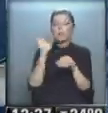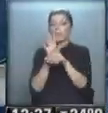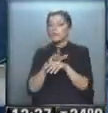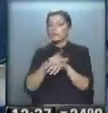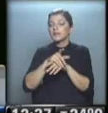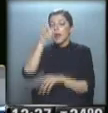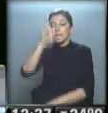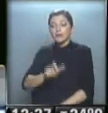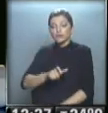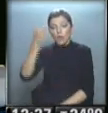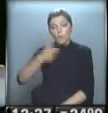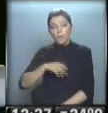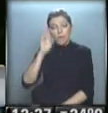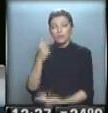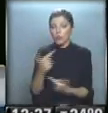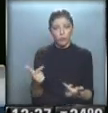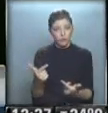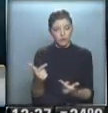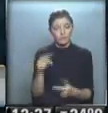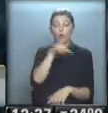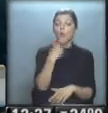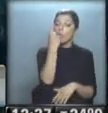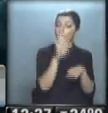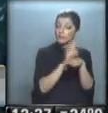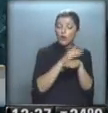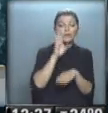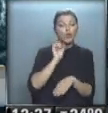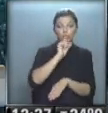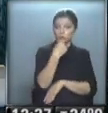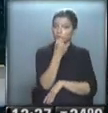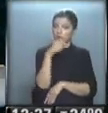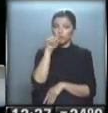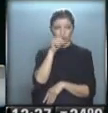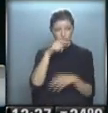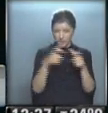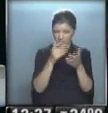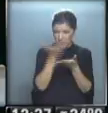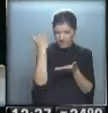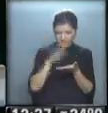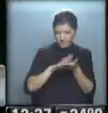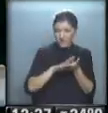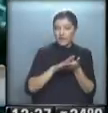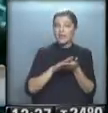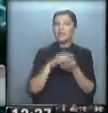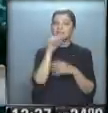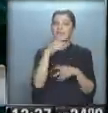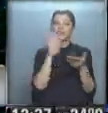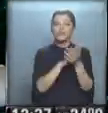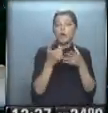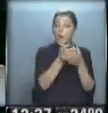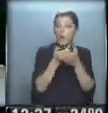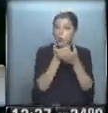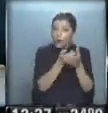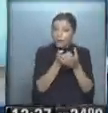El actor Harrison Ford invitó a pensarlo durante un alto en el rodaje de su última película, El juego de Ender, en la que los drones